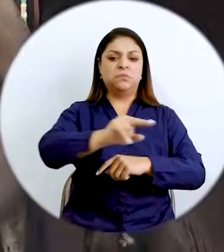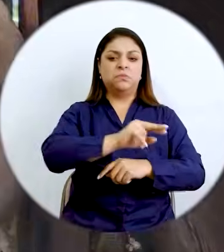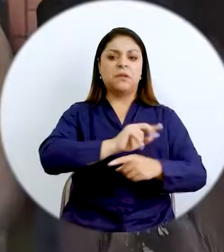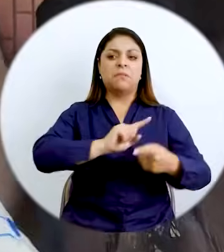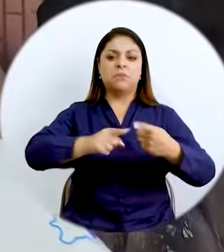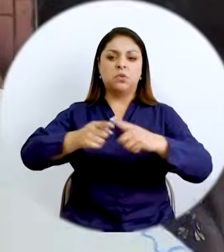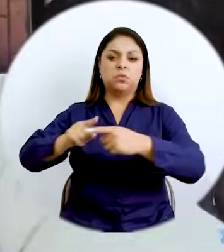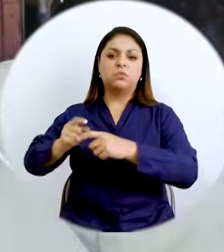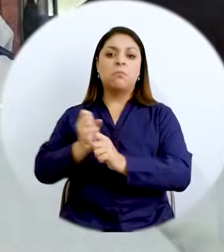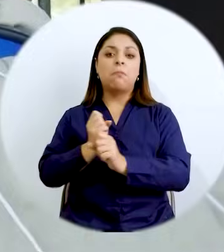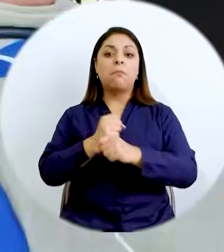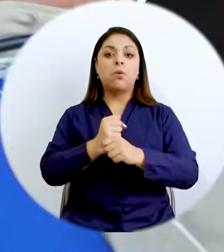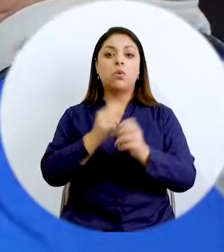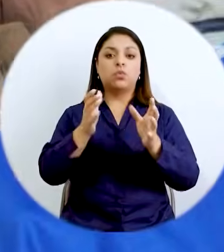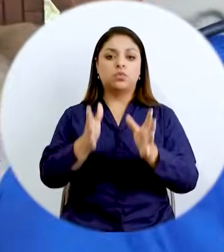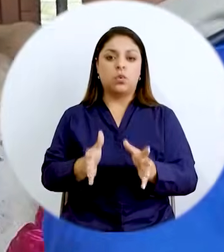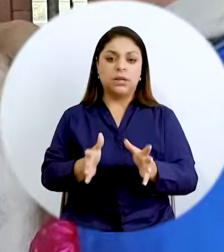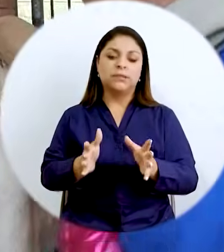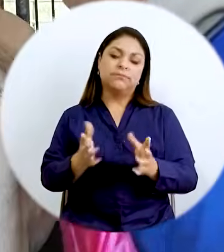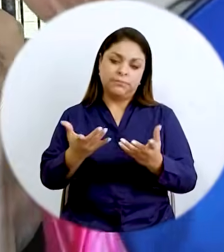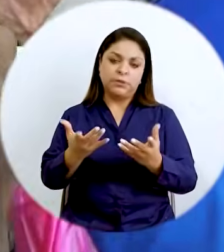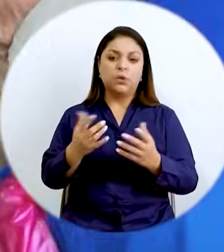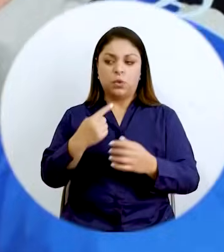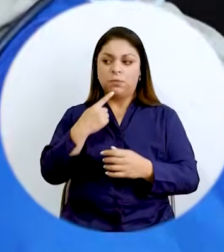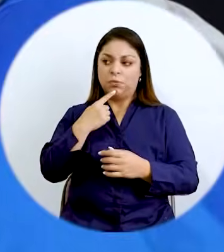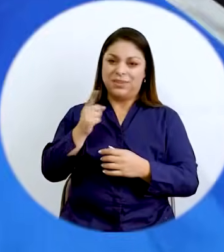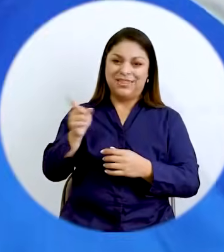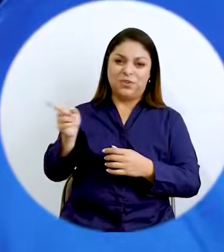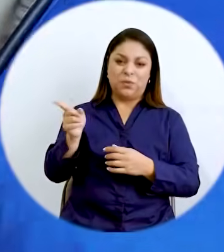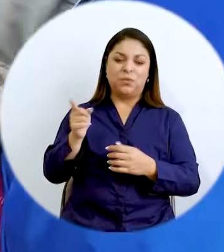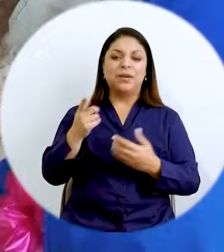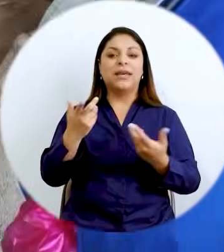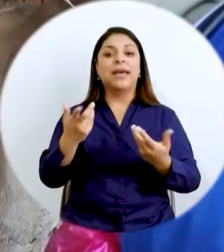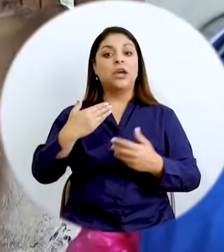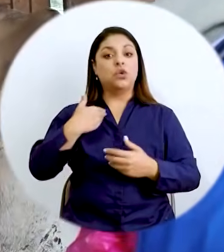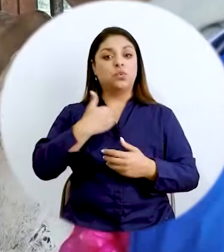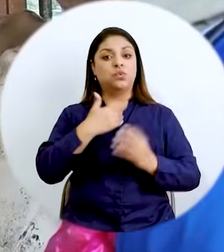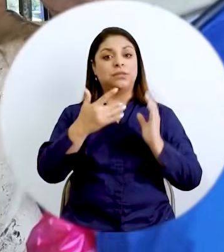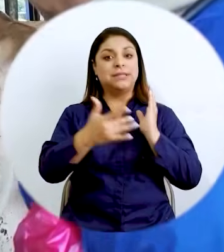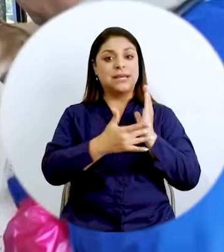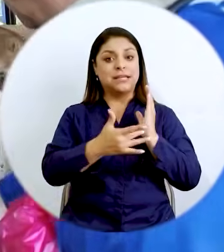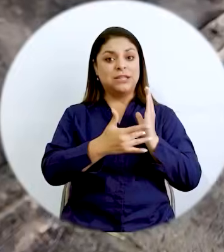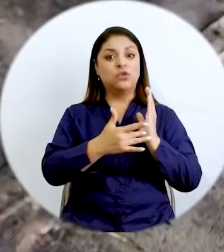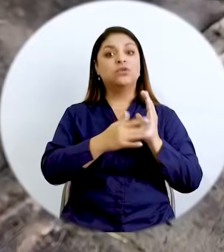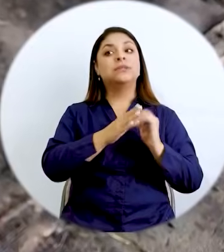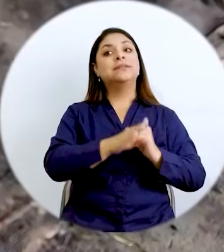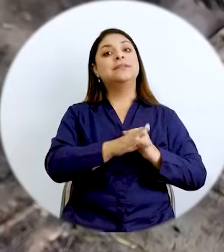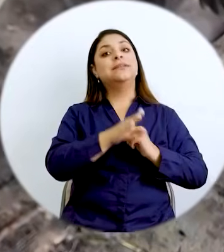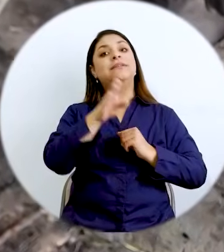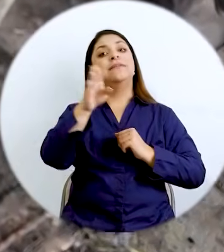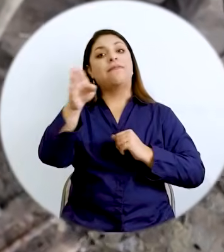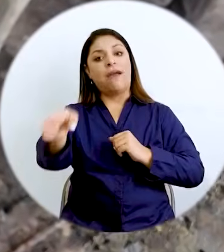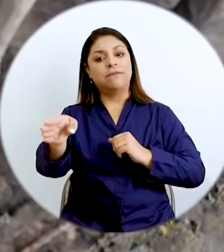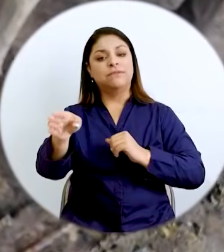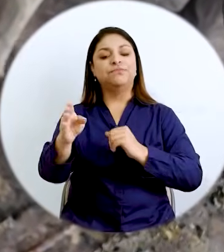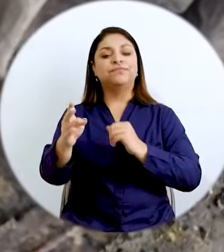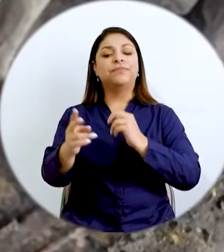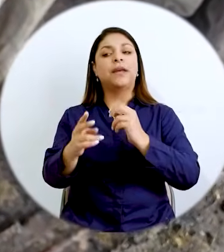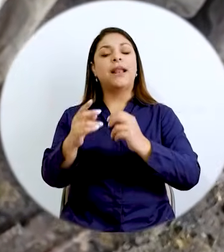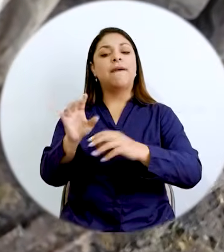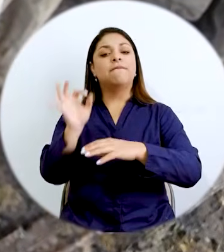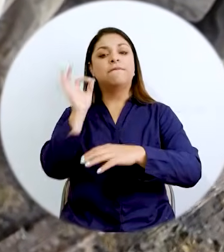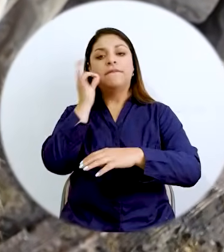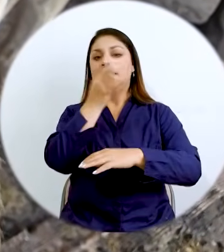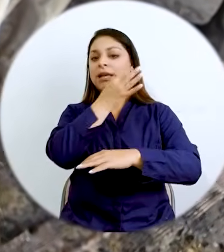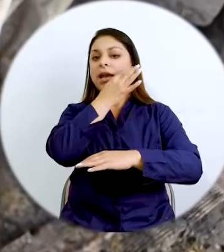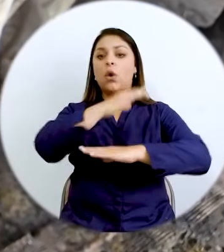colegas, de amigos productores, como decía don Luis, donde nuestros técnicos iban a la finca con